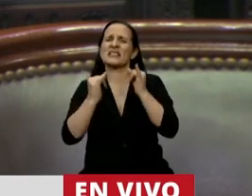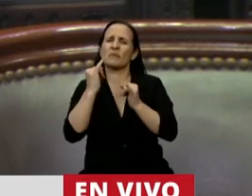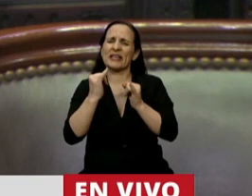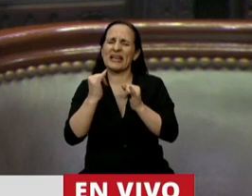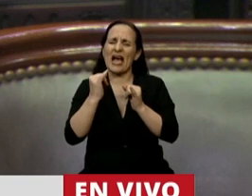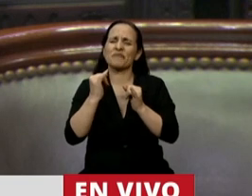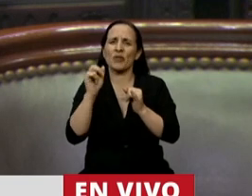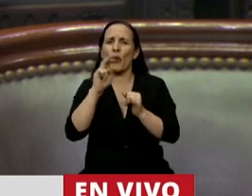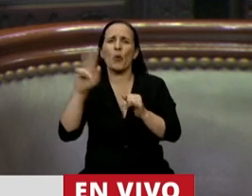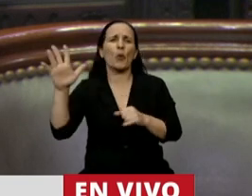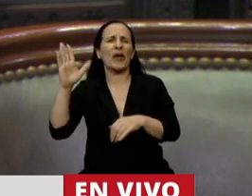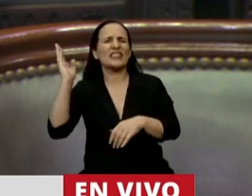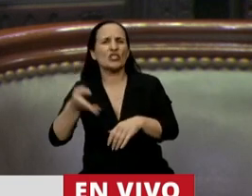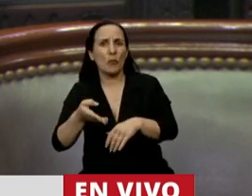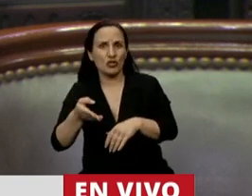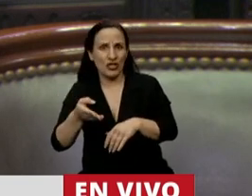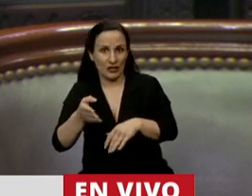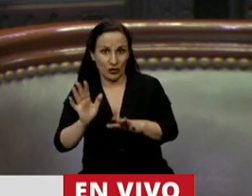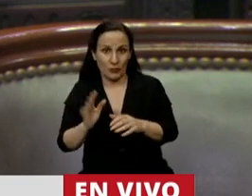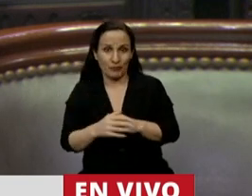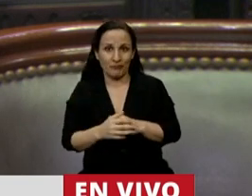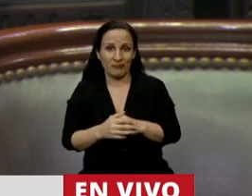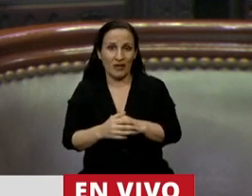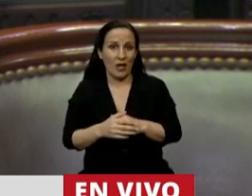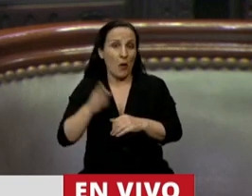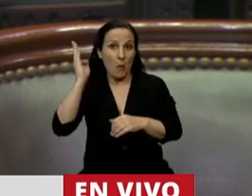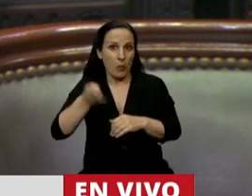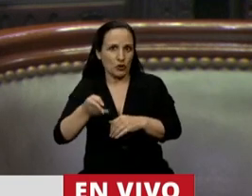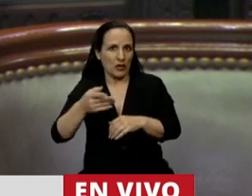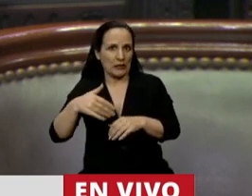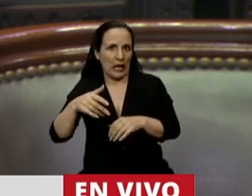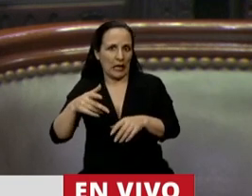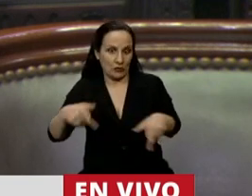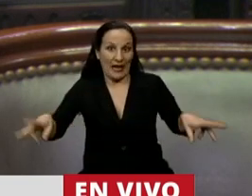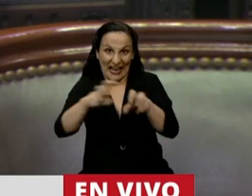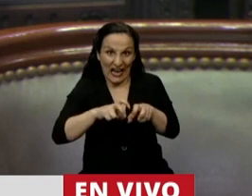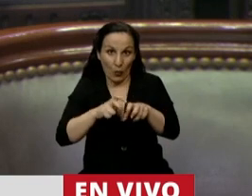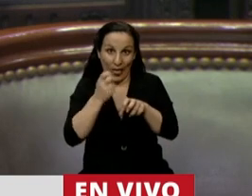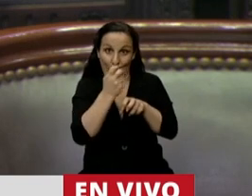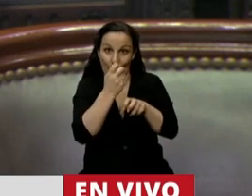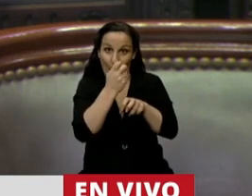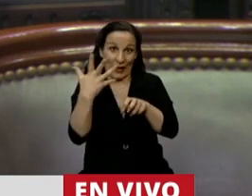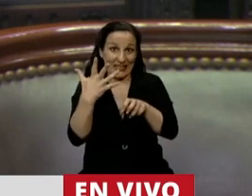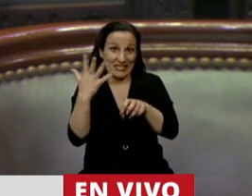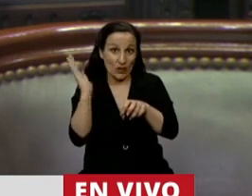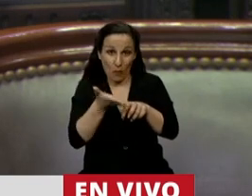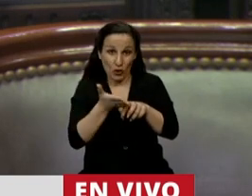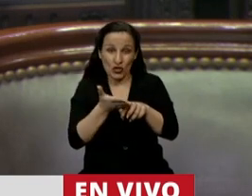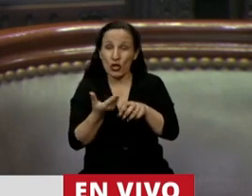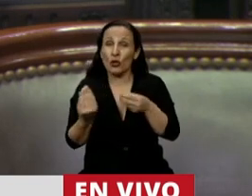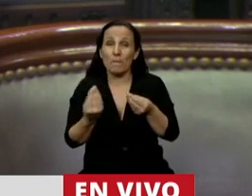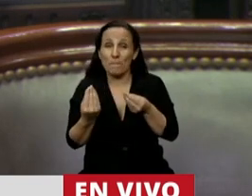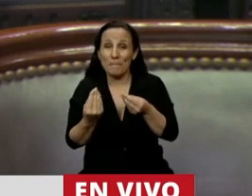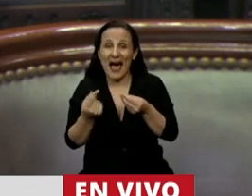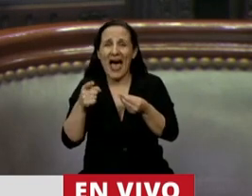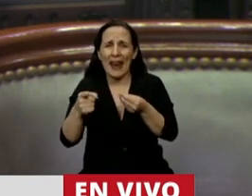El 25%, es decir, el porcentaje más importante de lo recaudado, se va a dedicar a